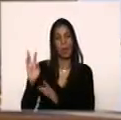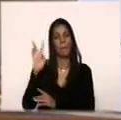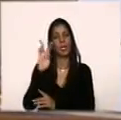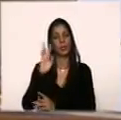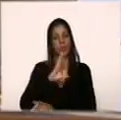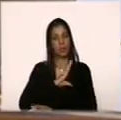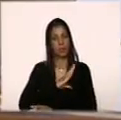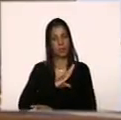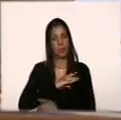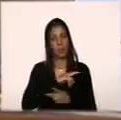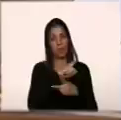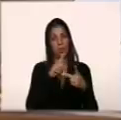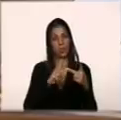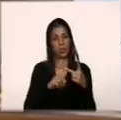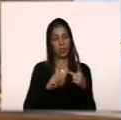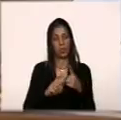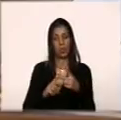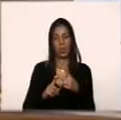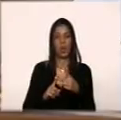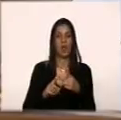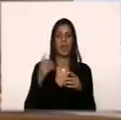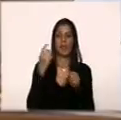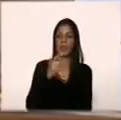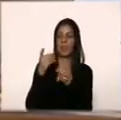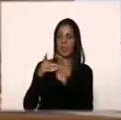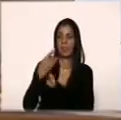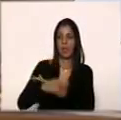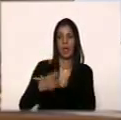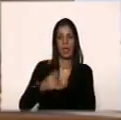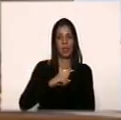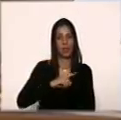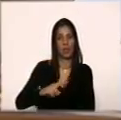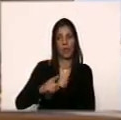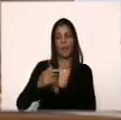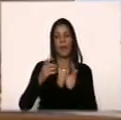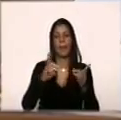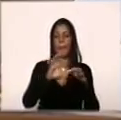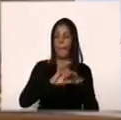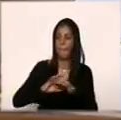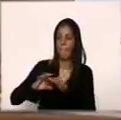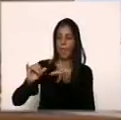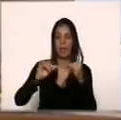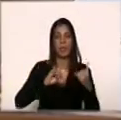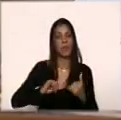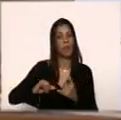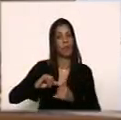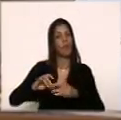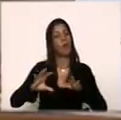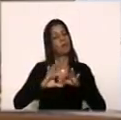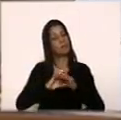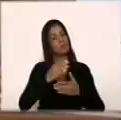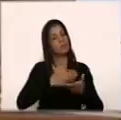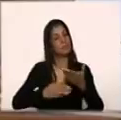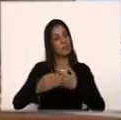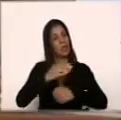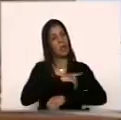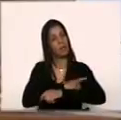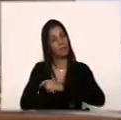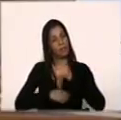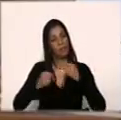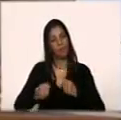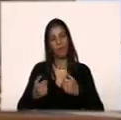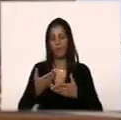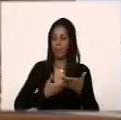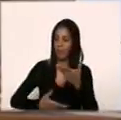Venezuela. 2. La igualdad de derechos y deberes, la solidaridad, el esfuerzo común, la comprensión mutua, el